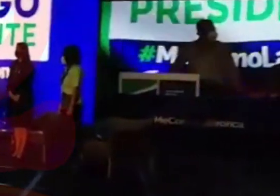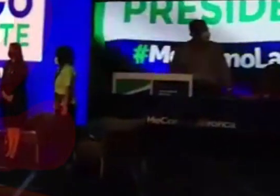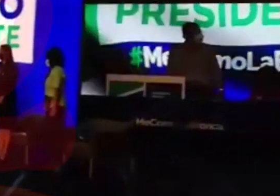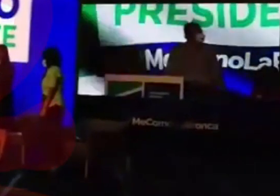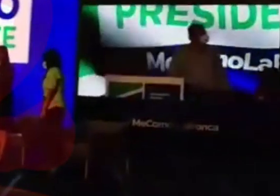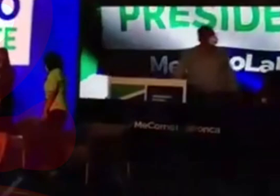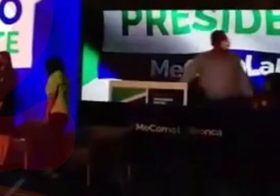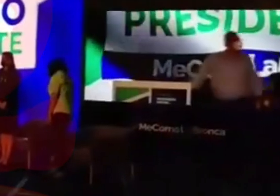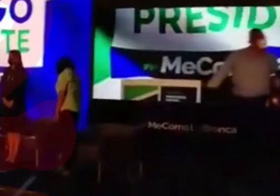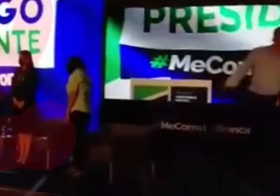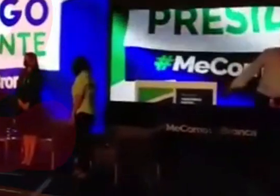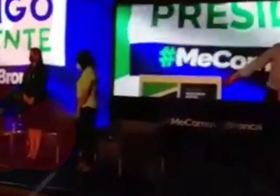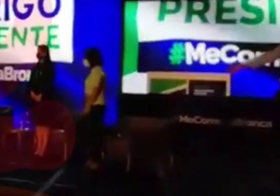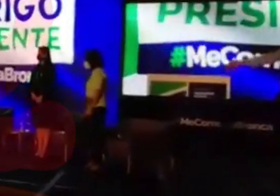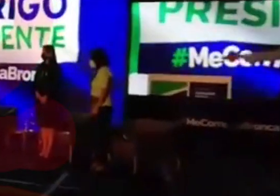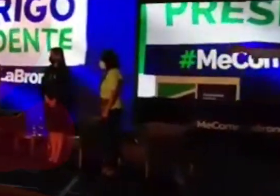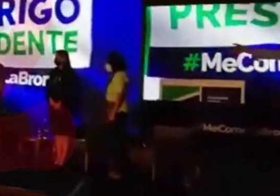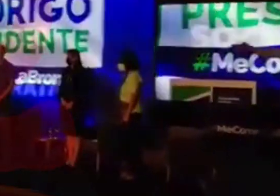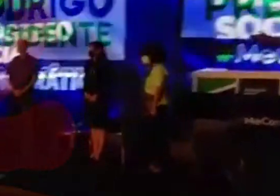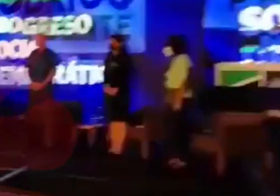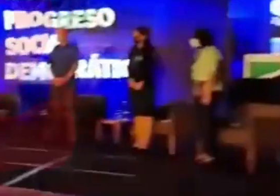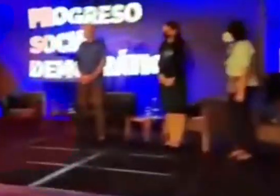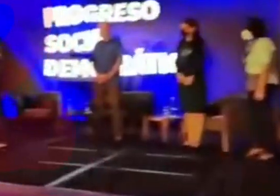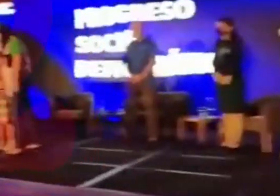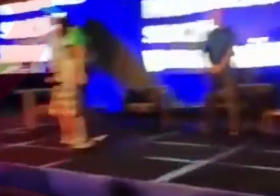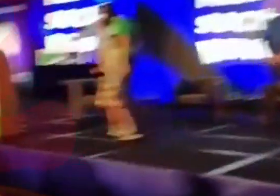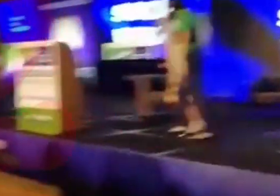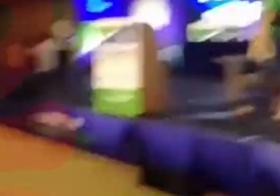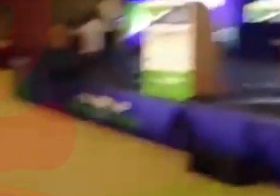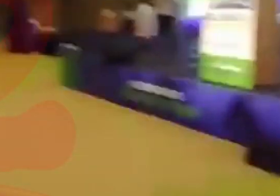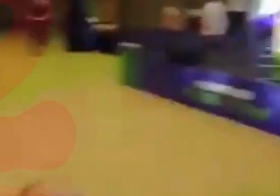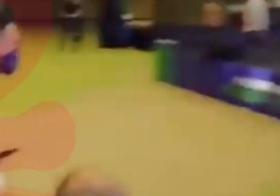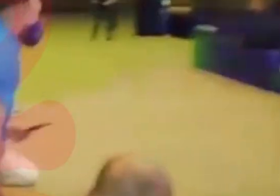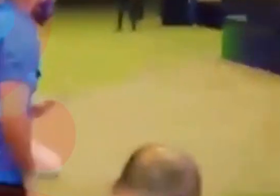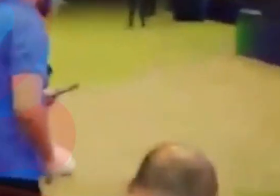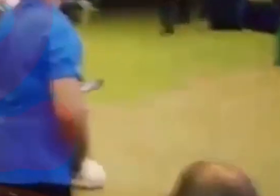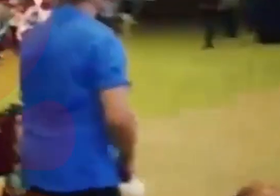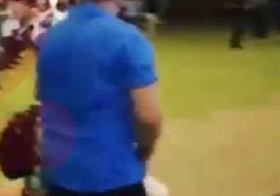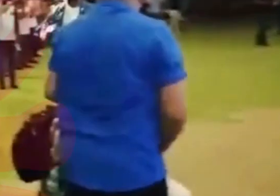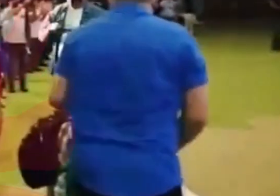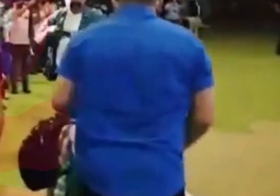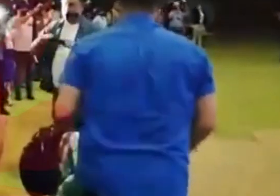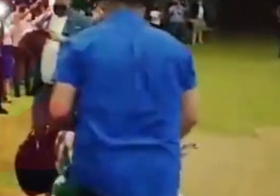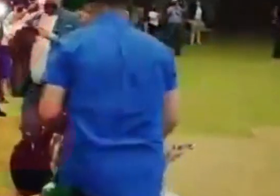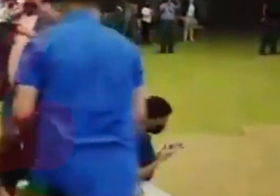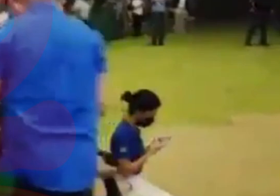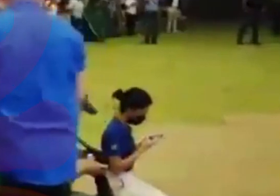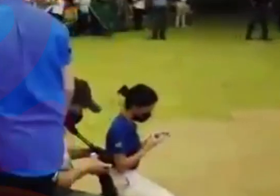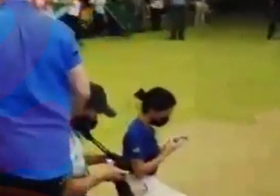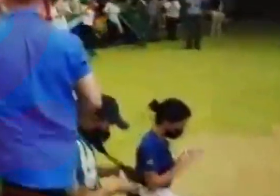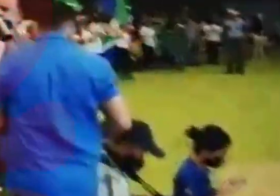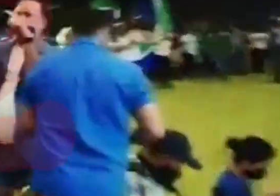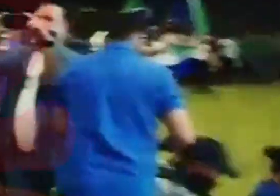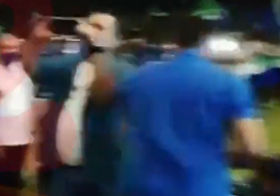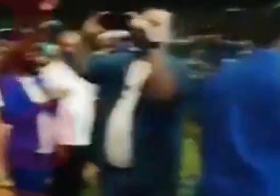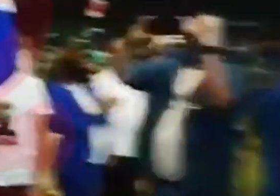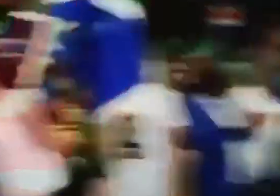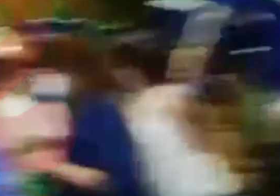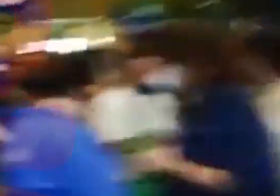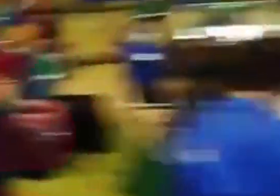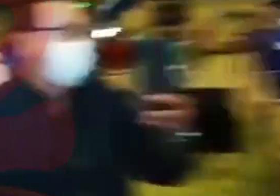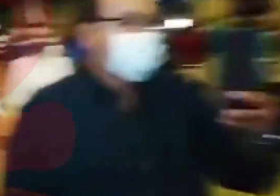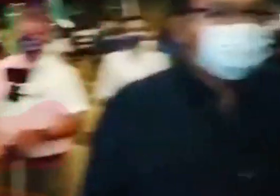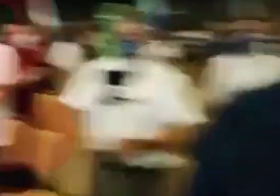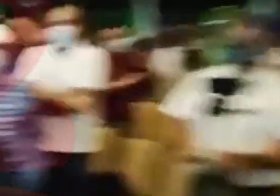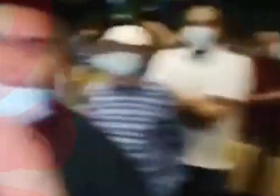de opinión de cultura política y opinión pública del centro de investigación y estudios políticos informó que el número de las